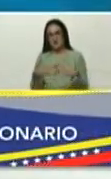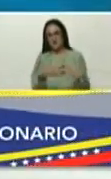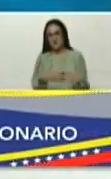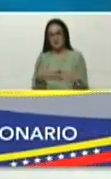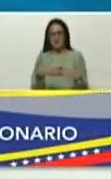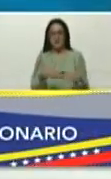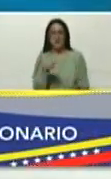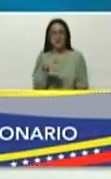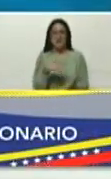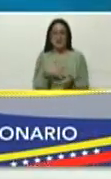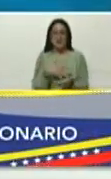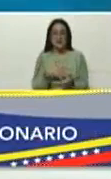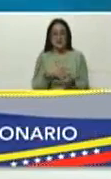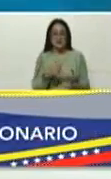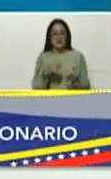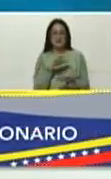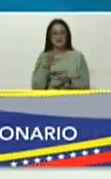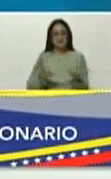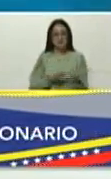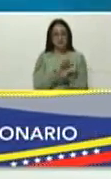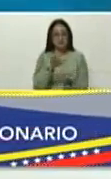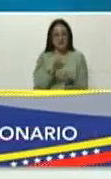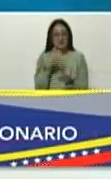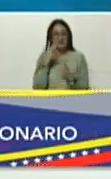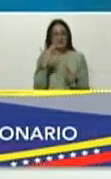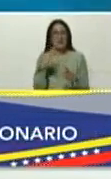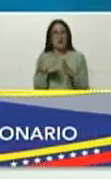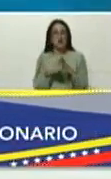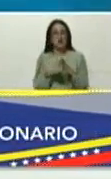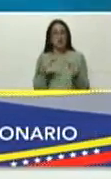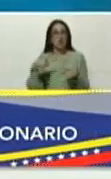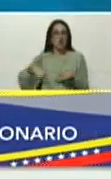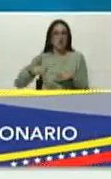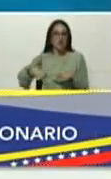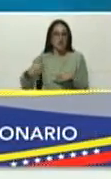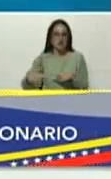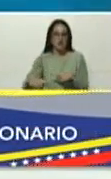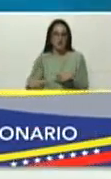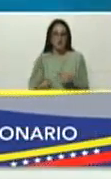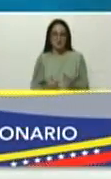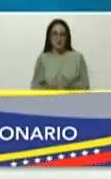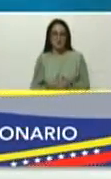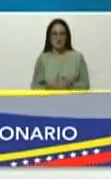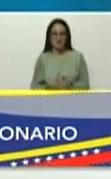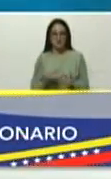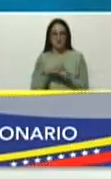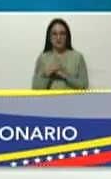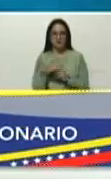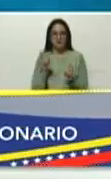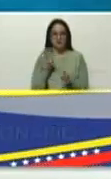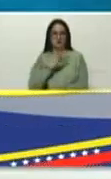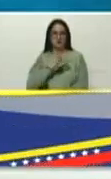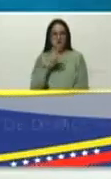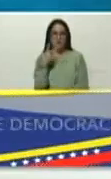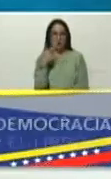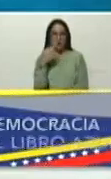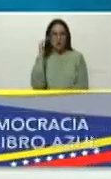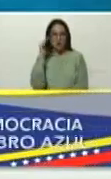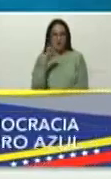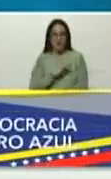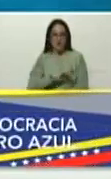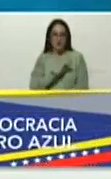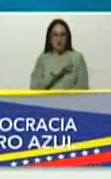Esta crisis estructural se refleja a diario en todos los órdenes de nivel fenoménico de la situación en lo social, económico, político, militar,